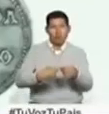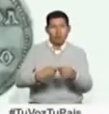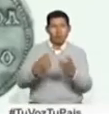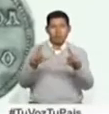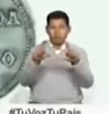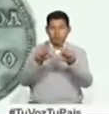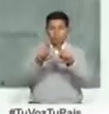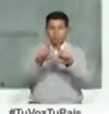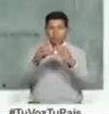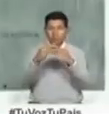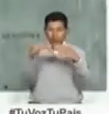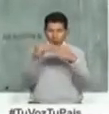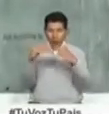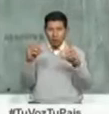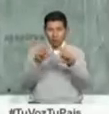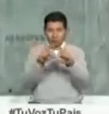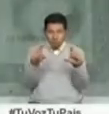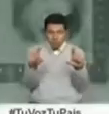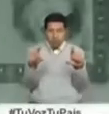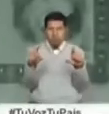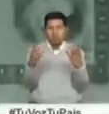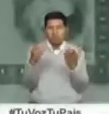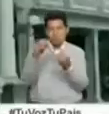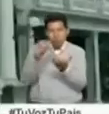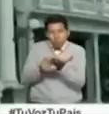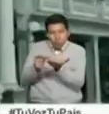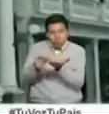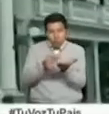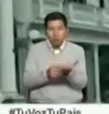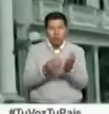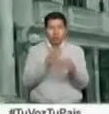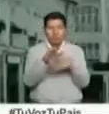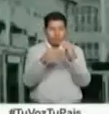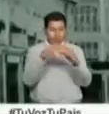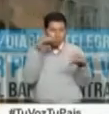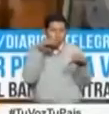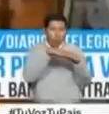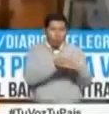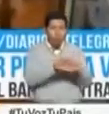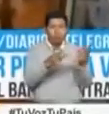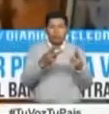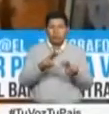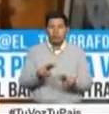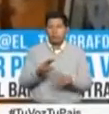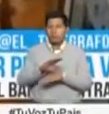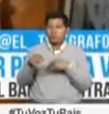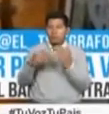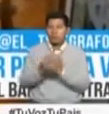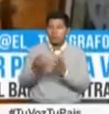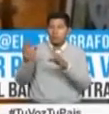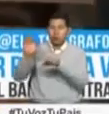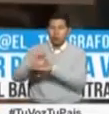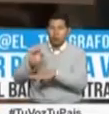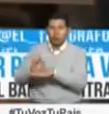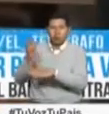en el país además contribuye a la conservación del patrimonio cultural ecuatoriano de acuerdo a información de la agencia